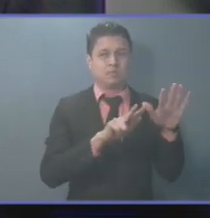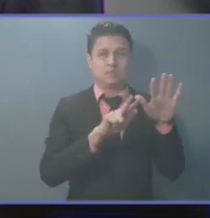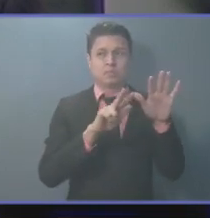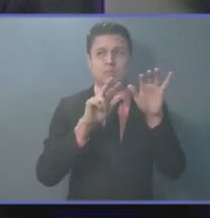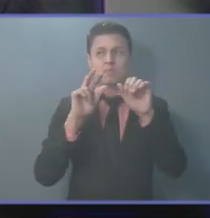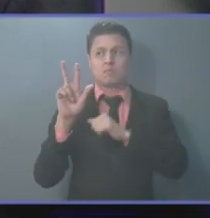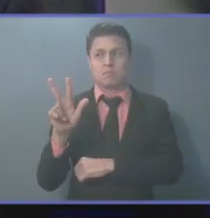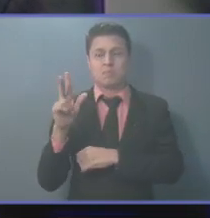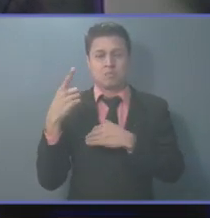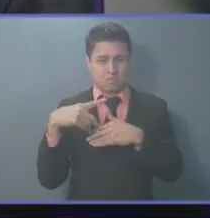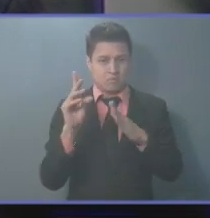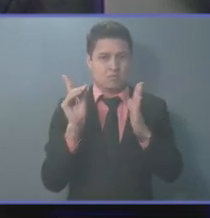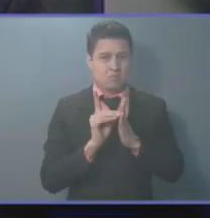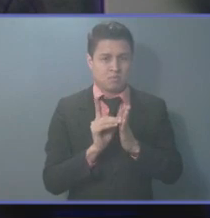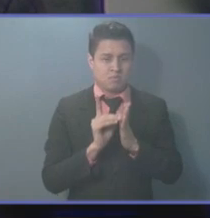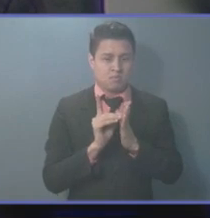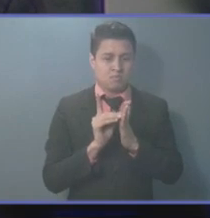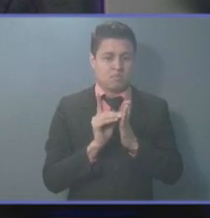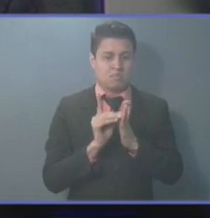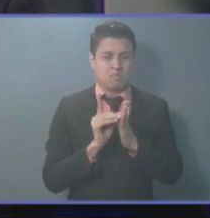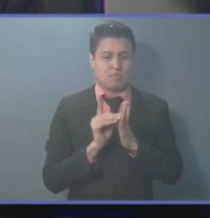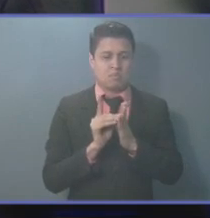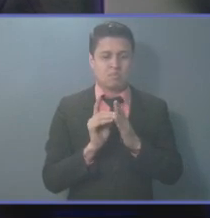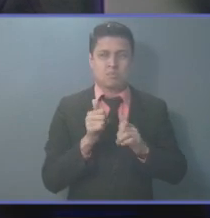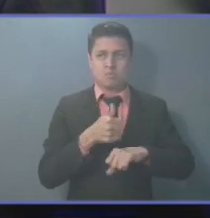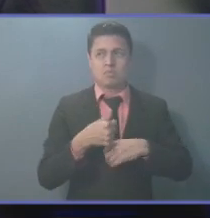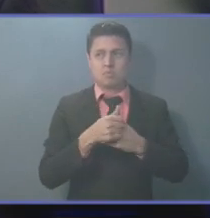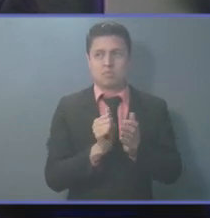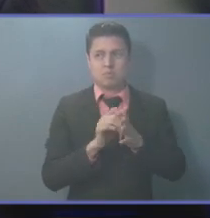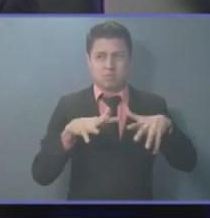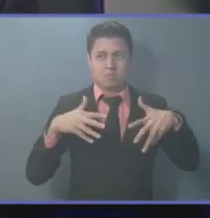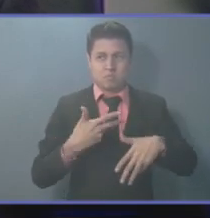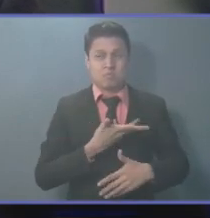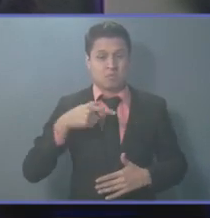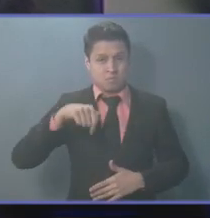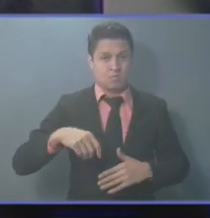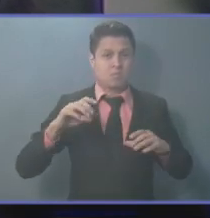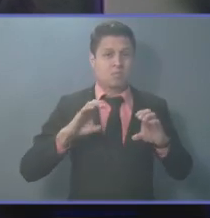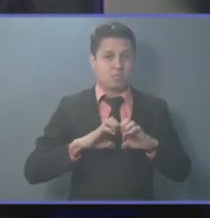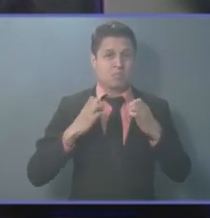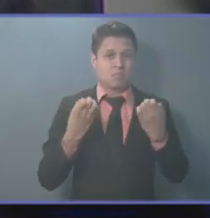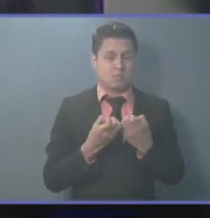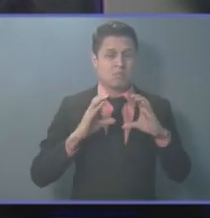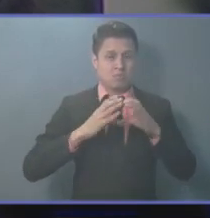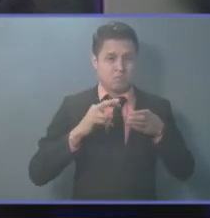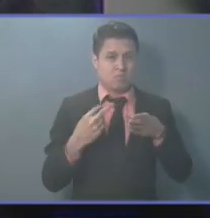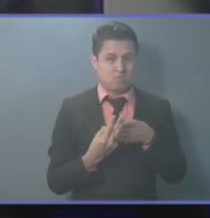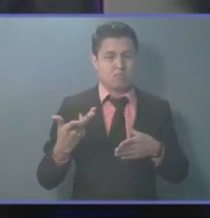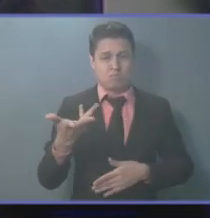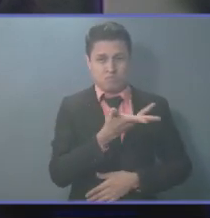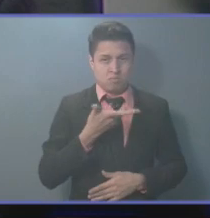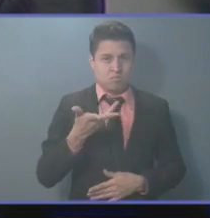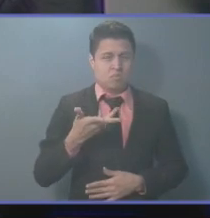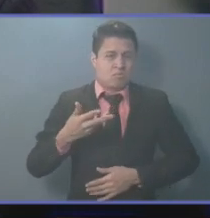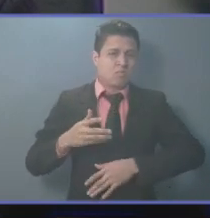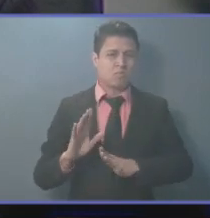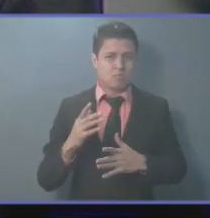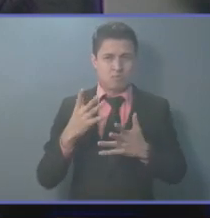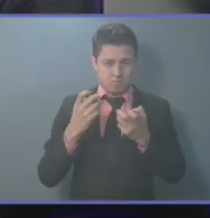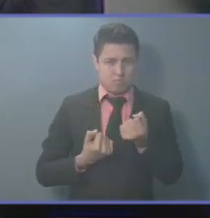83 diputados, porque somos un equipo y sabemos que cuando los intereses del país nos unen,